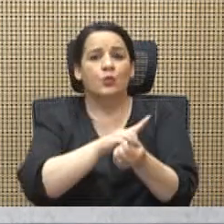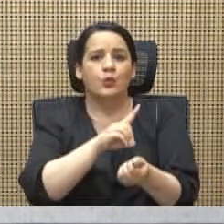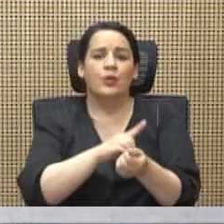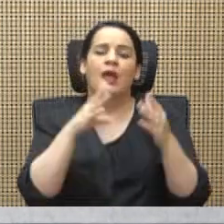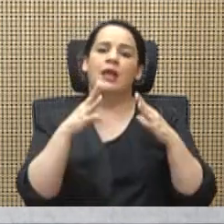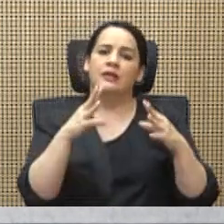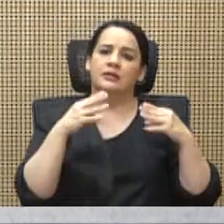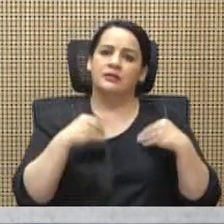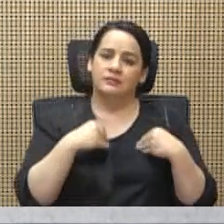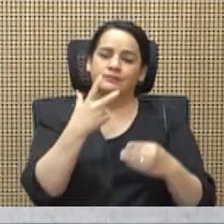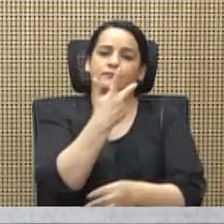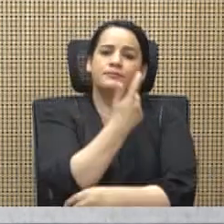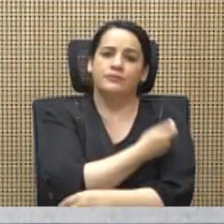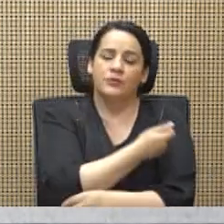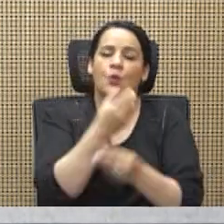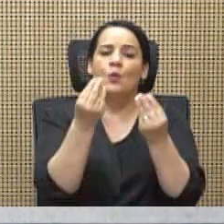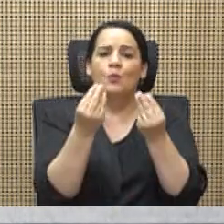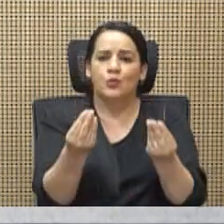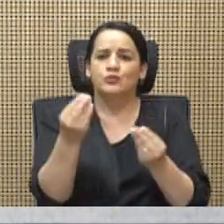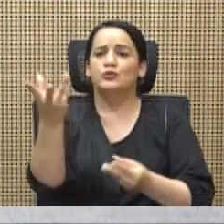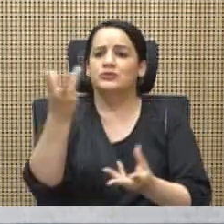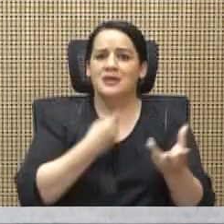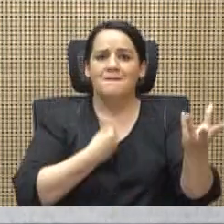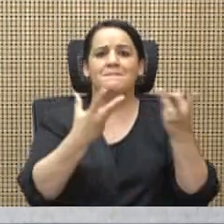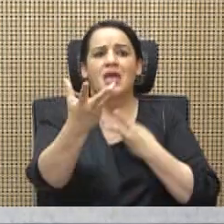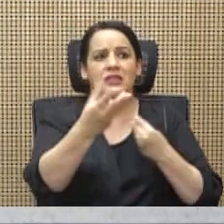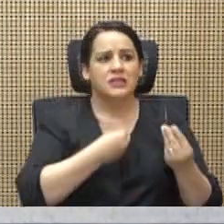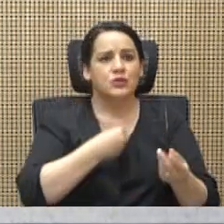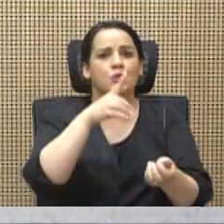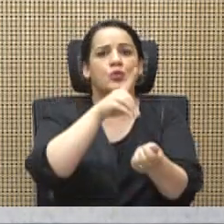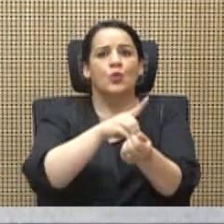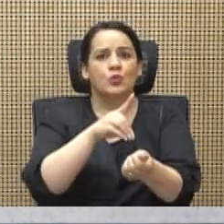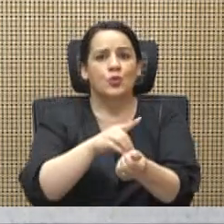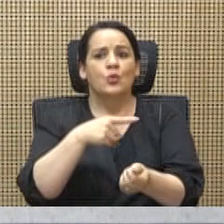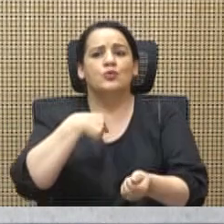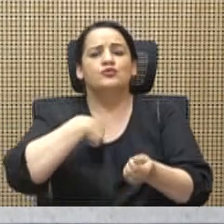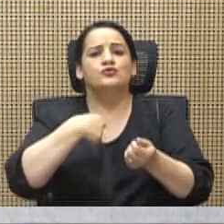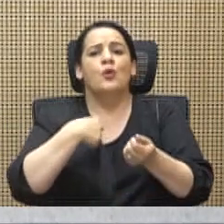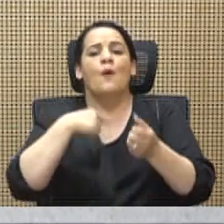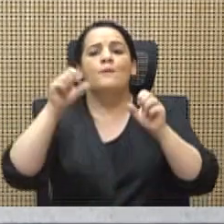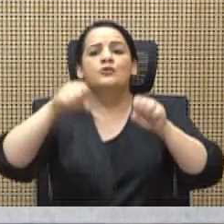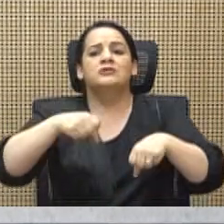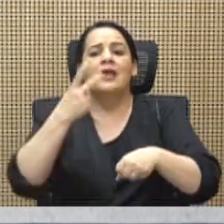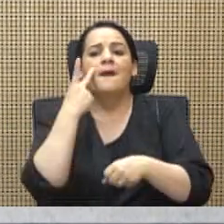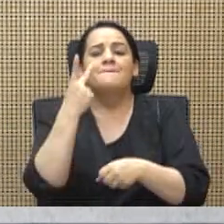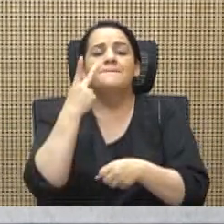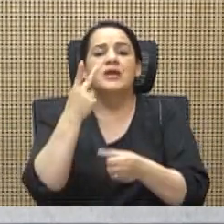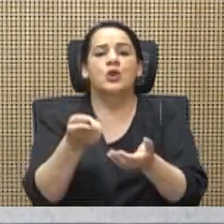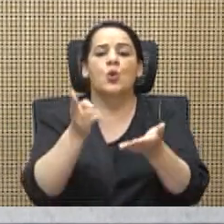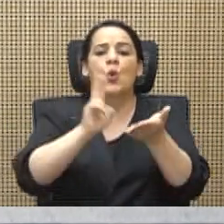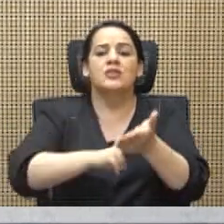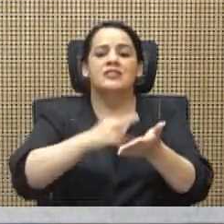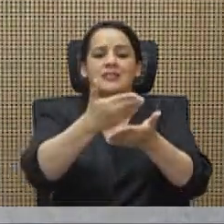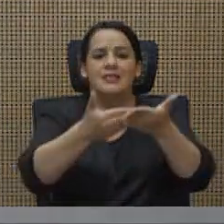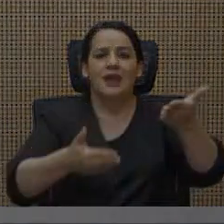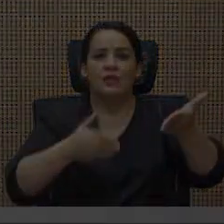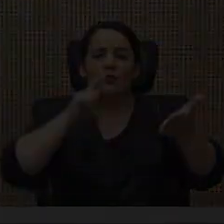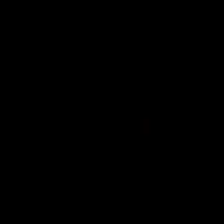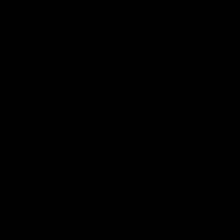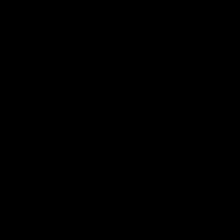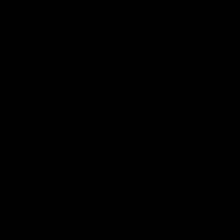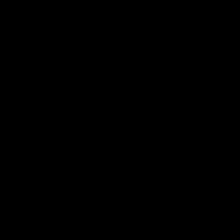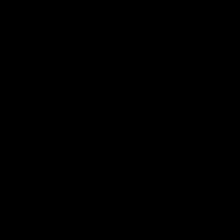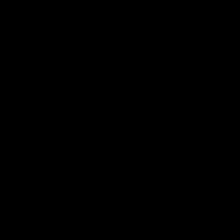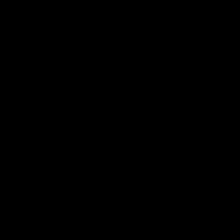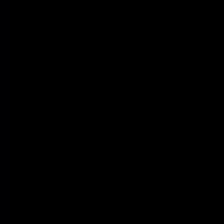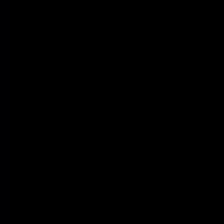a vacunarse. Muchos sí me han dicho, doctora, si yo pudiese ver el contrato de confidencialidad, créame que yo me vacuno.